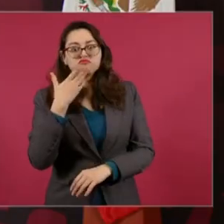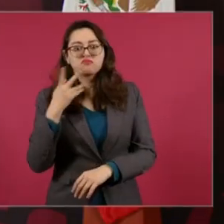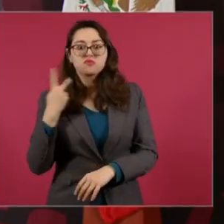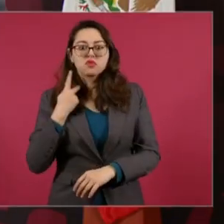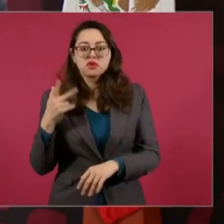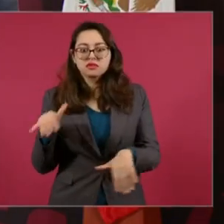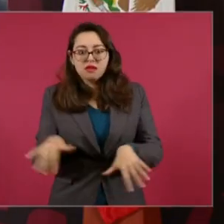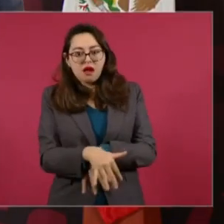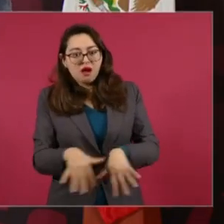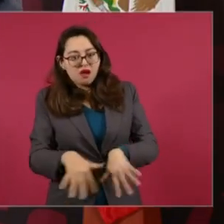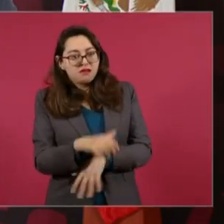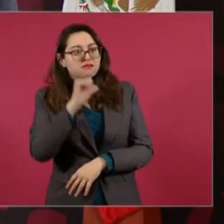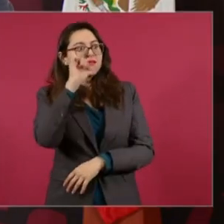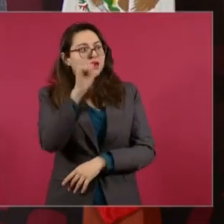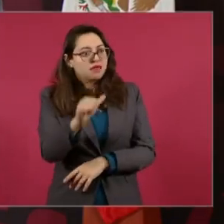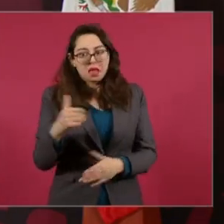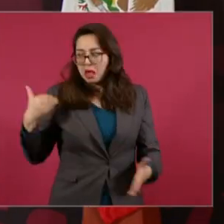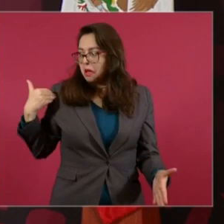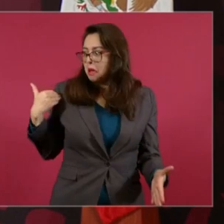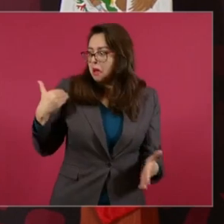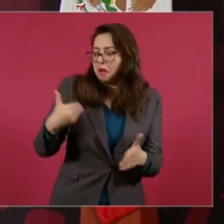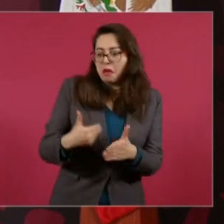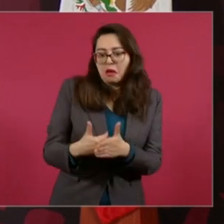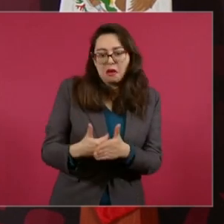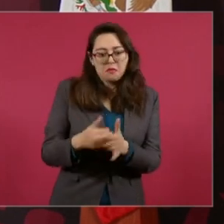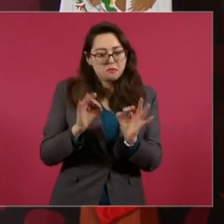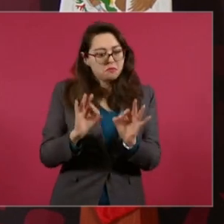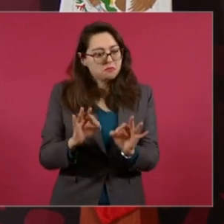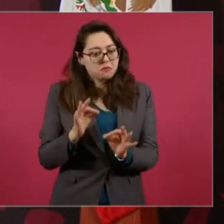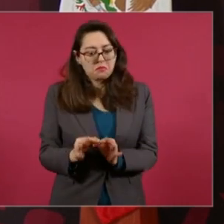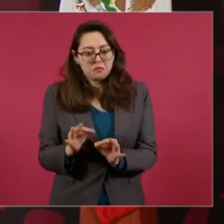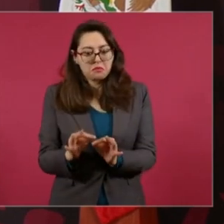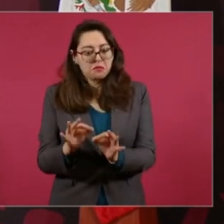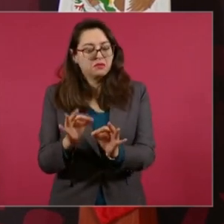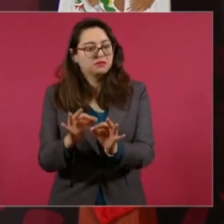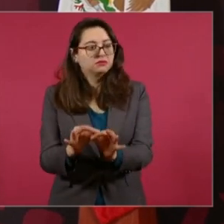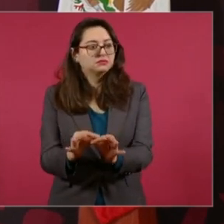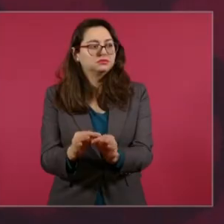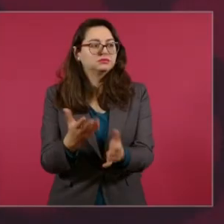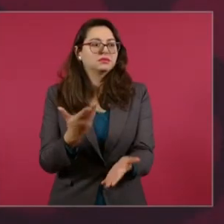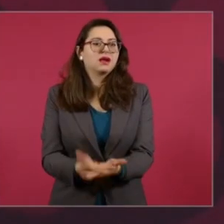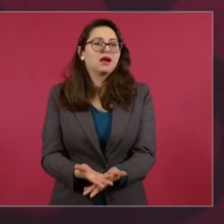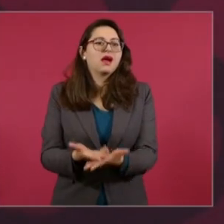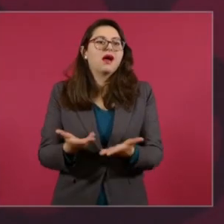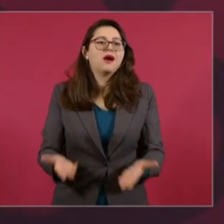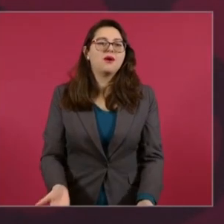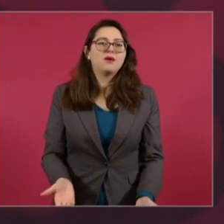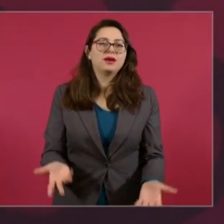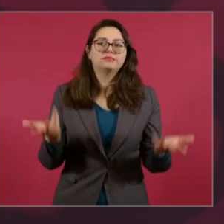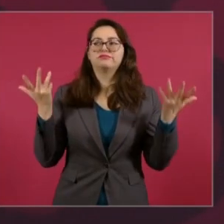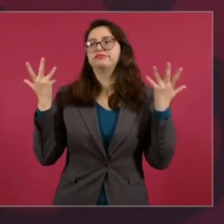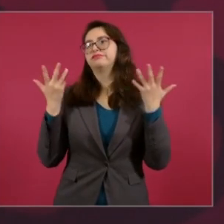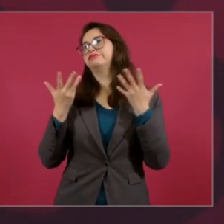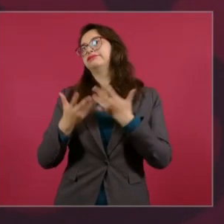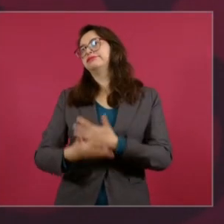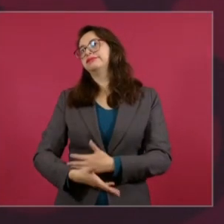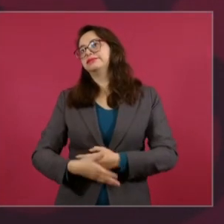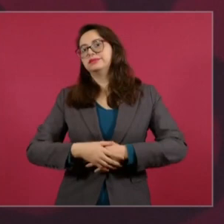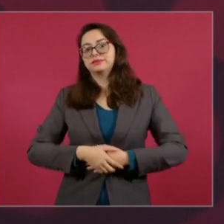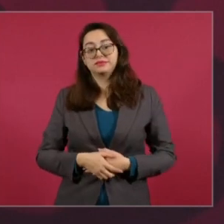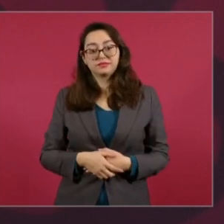como si eso fuese la solución al problema migratorio, construir muros.